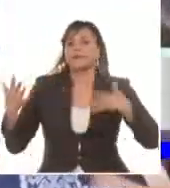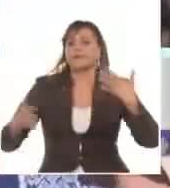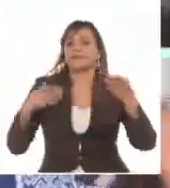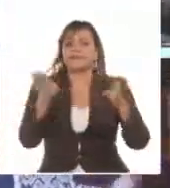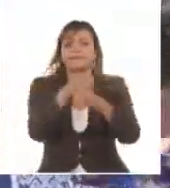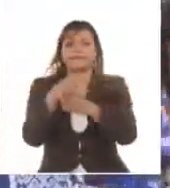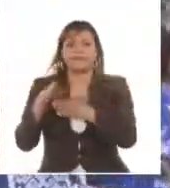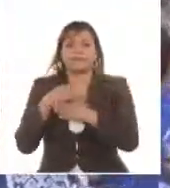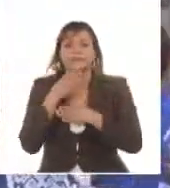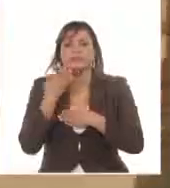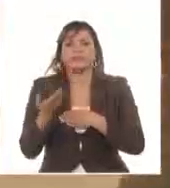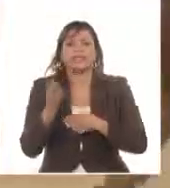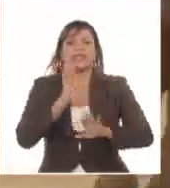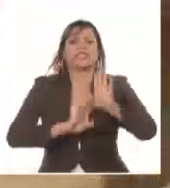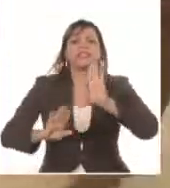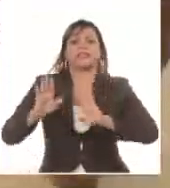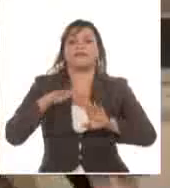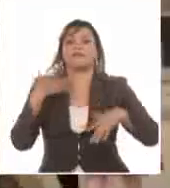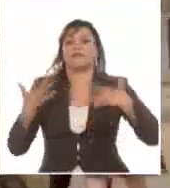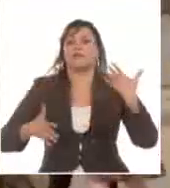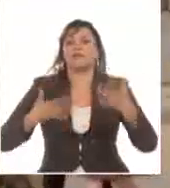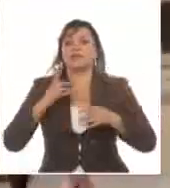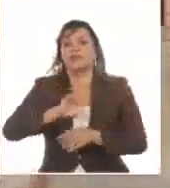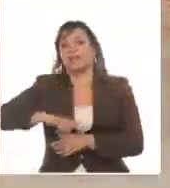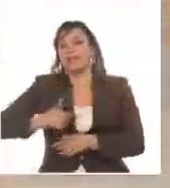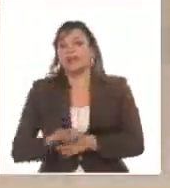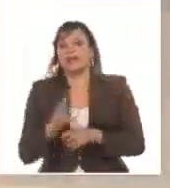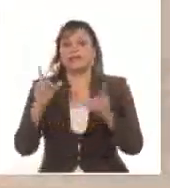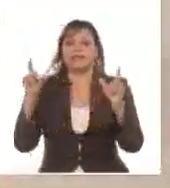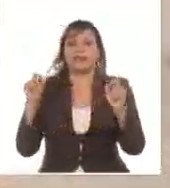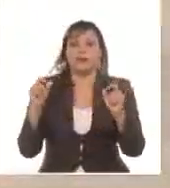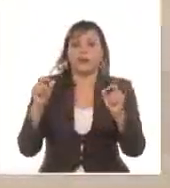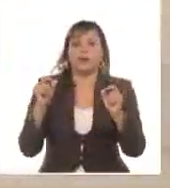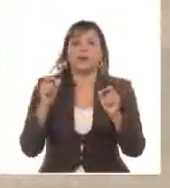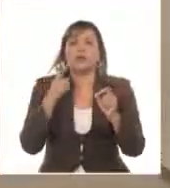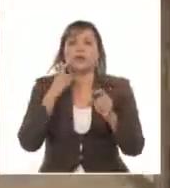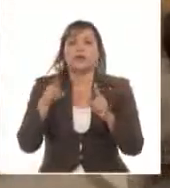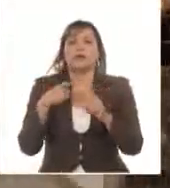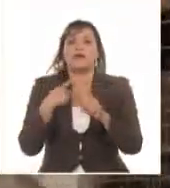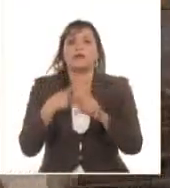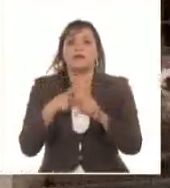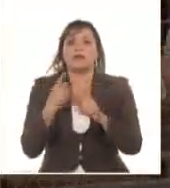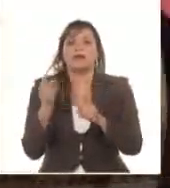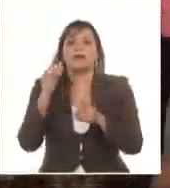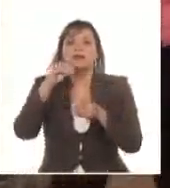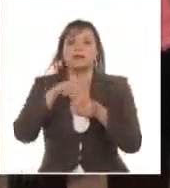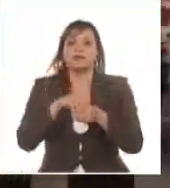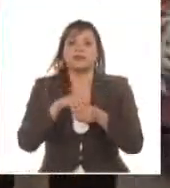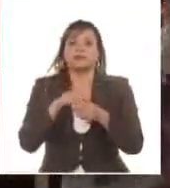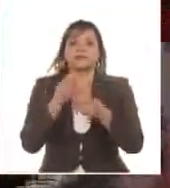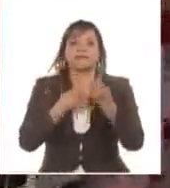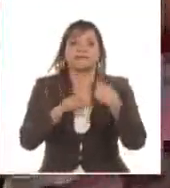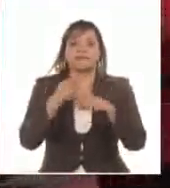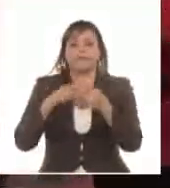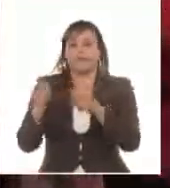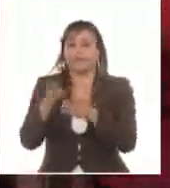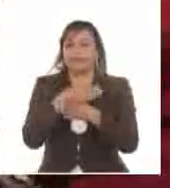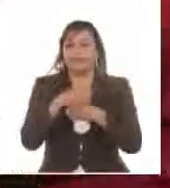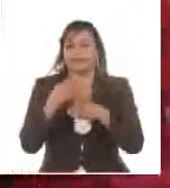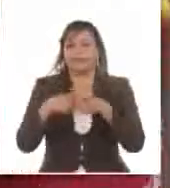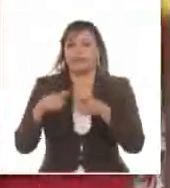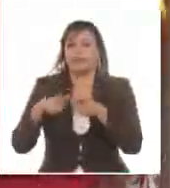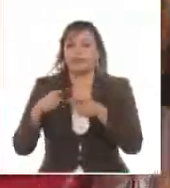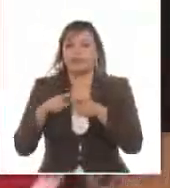se estimula el disfrute del arte, la práctica de juegos tradicionales, y el Fondo Cubano de Bienes Culturales promueve y comercializa